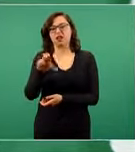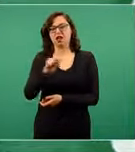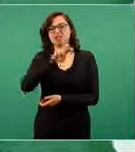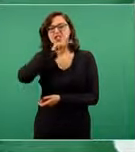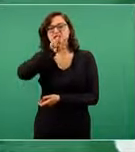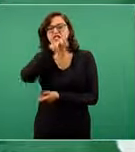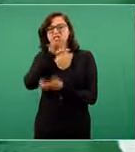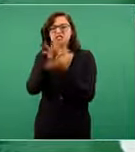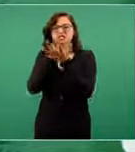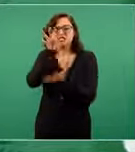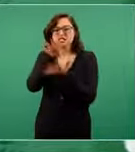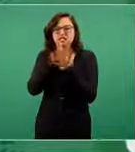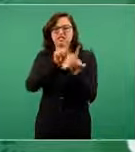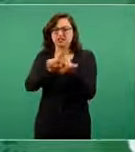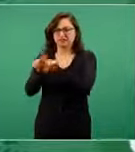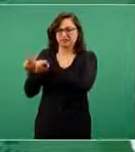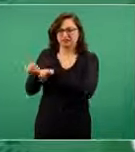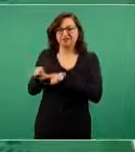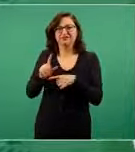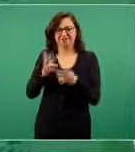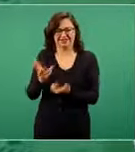que era de donde salía el dinero